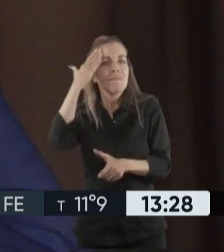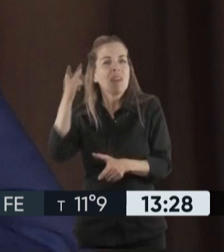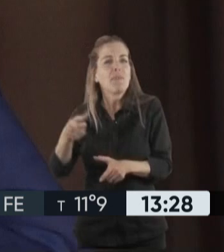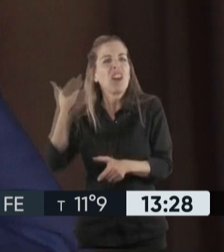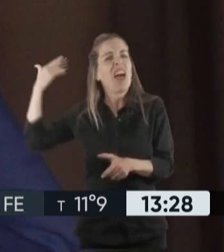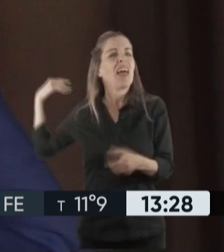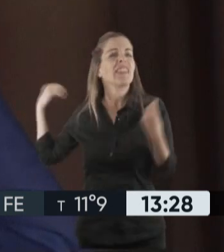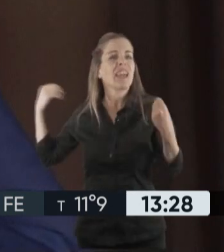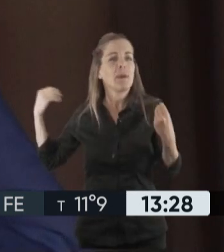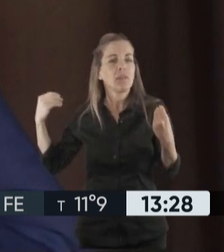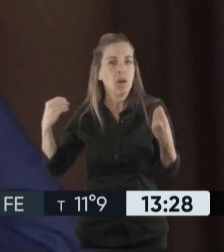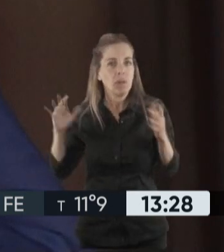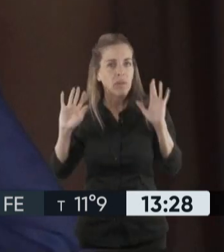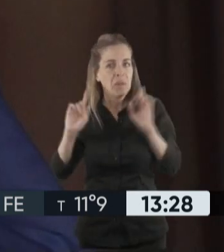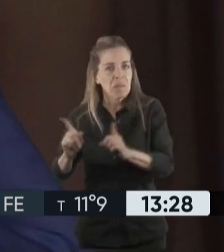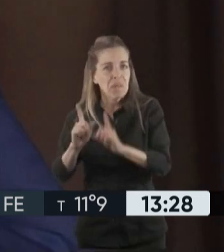Olvidándose.